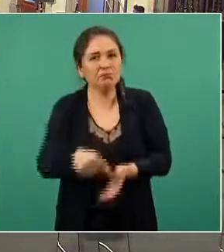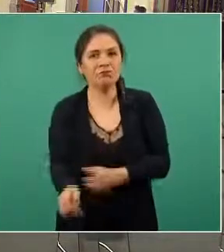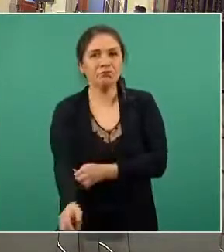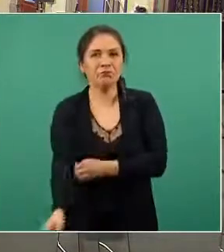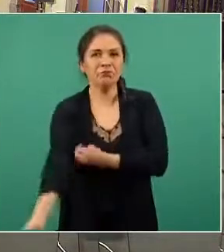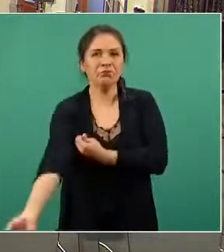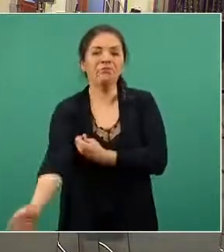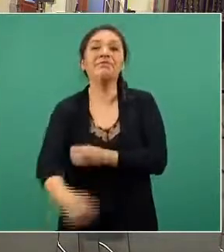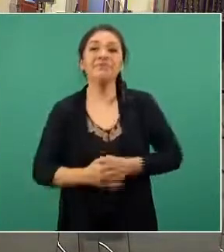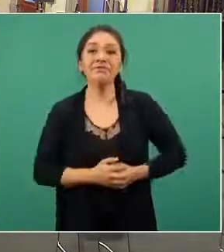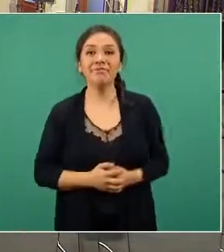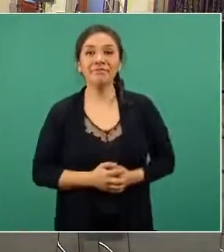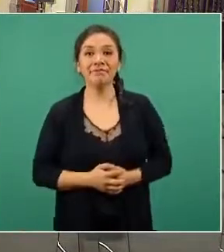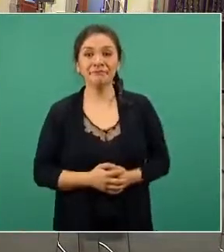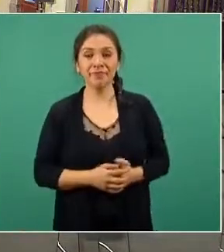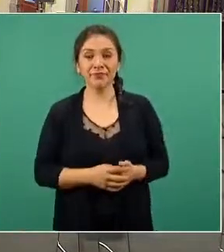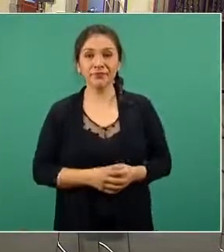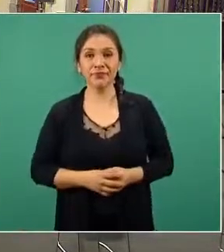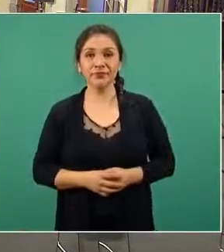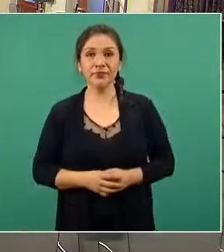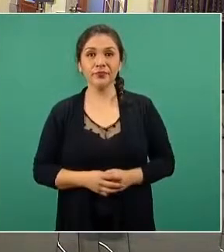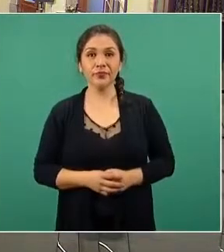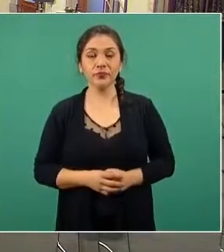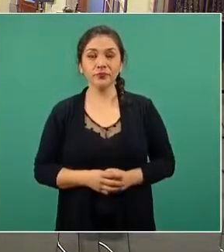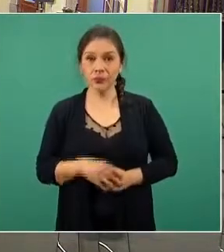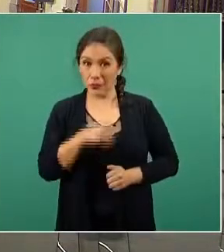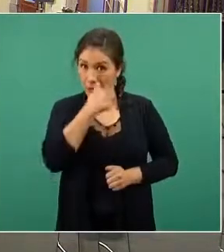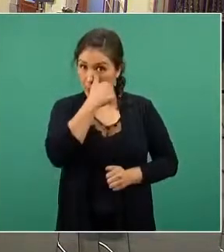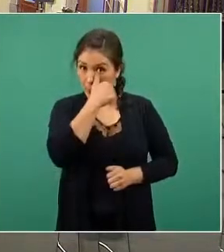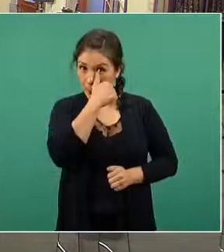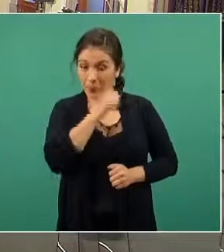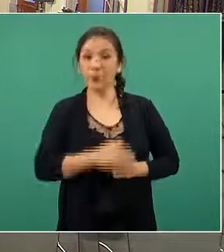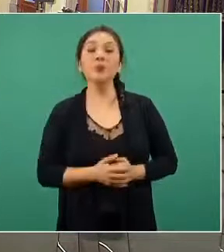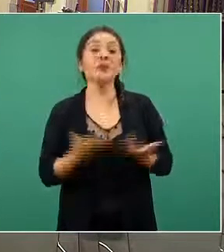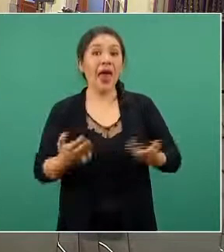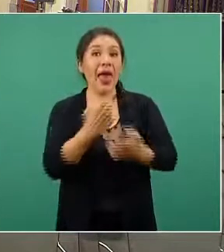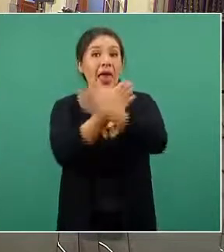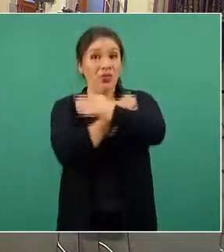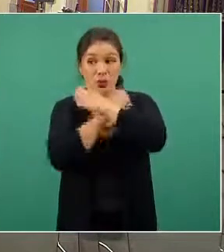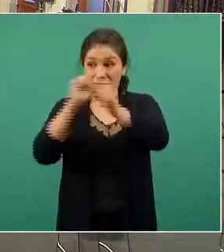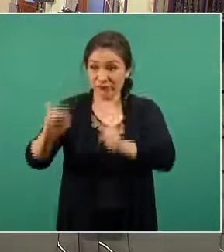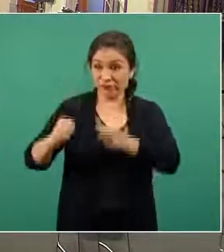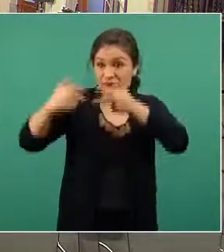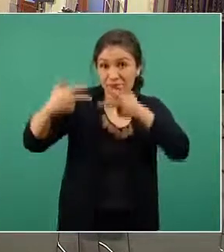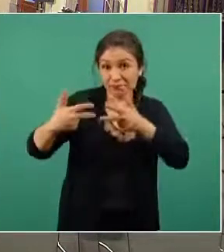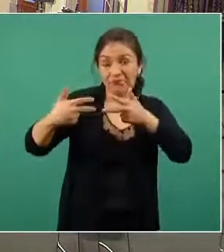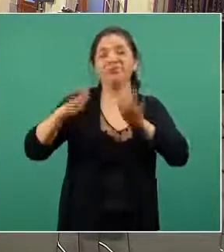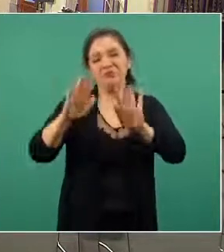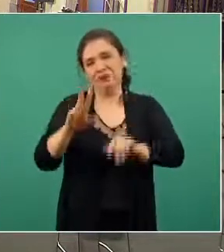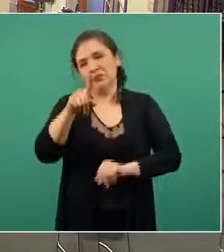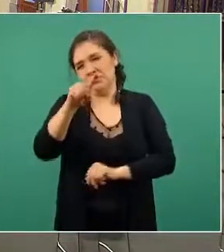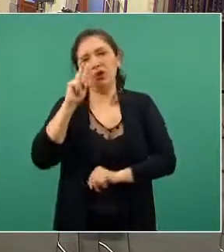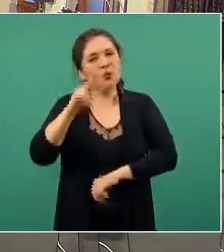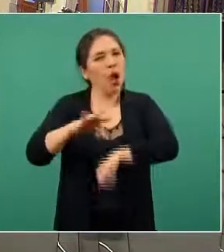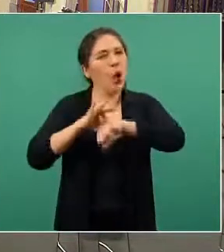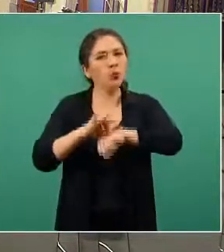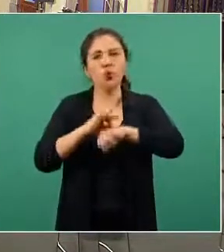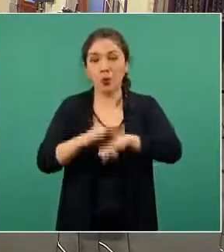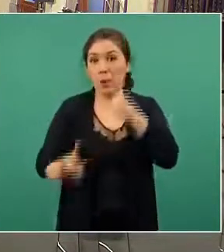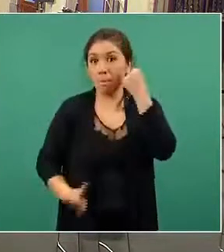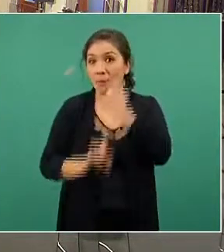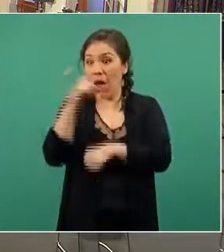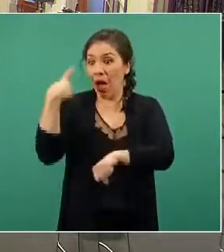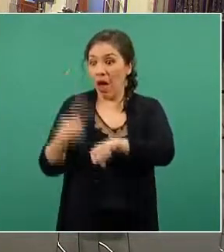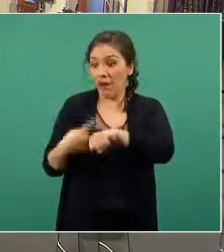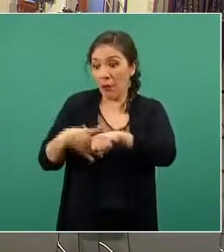Gracias. Adelante. Sí, en cuanto a educación a distancia, evidentemente todos lo vimos que la pandemia